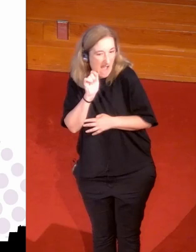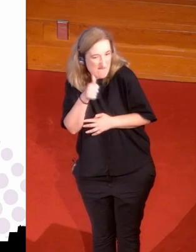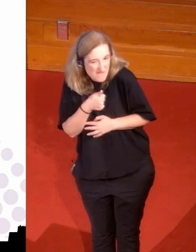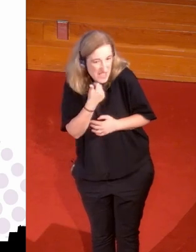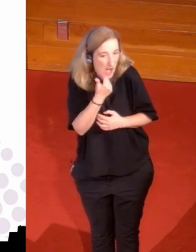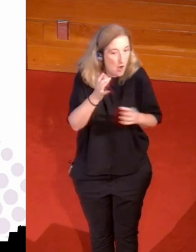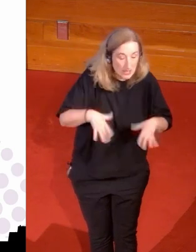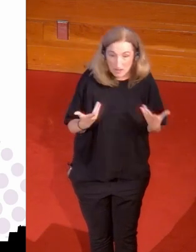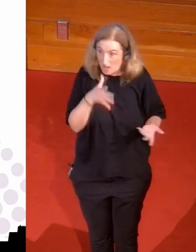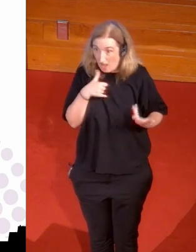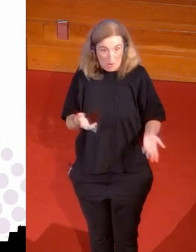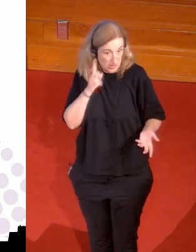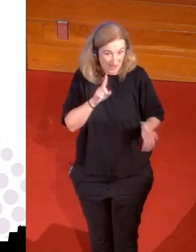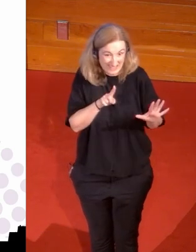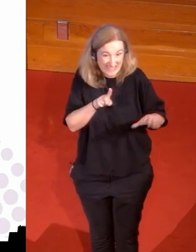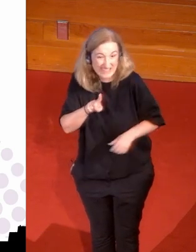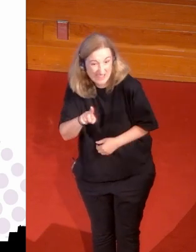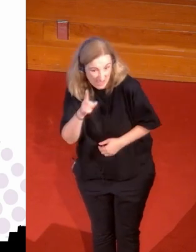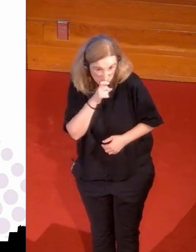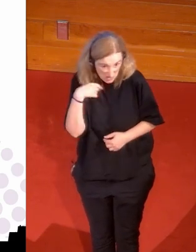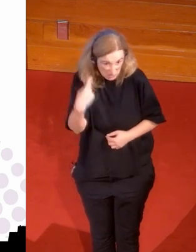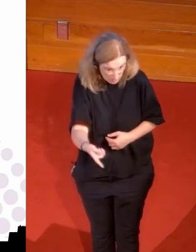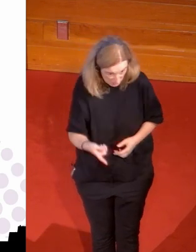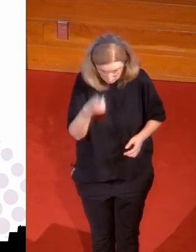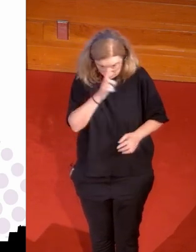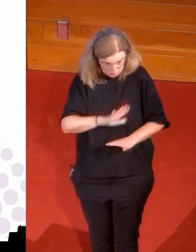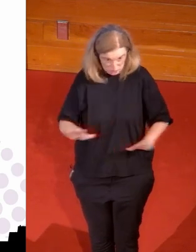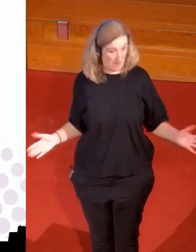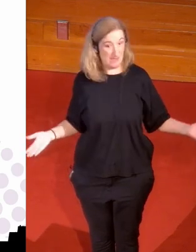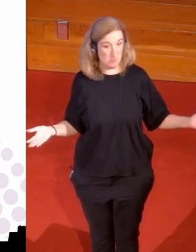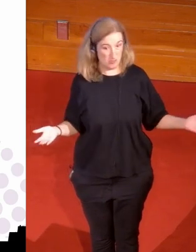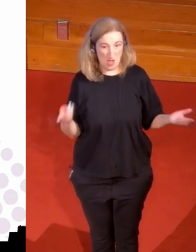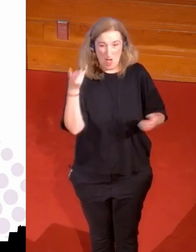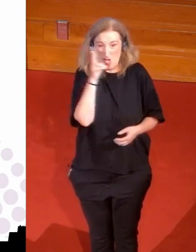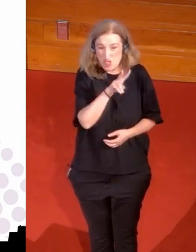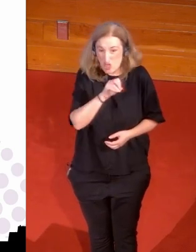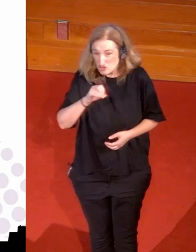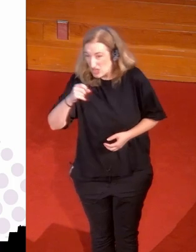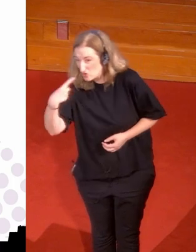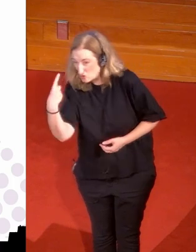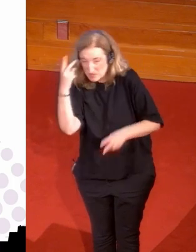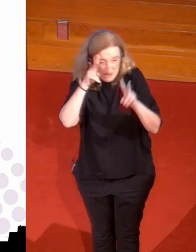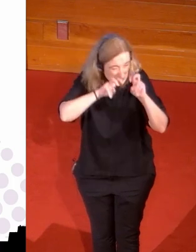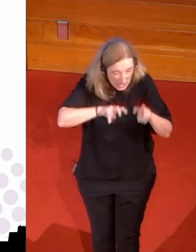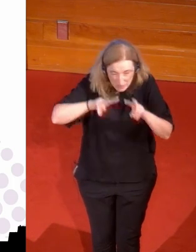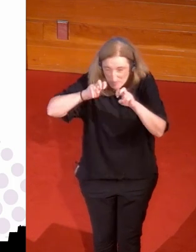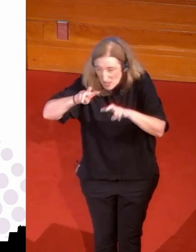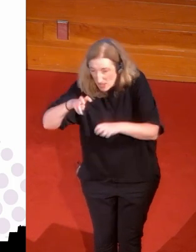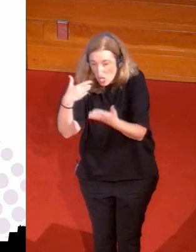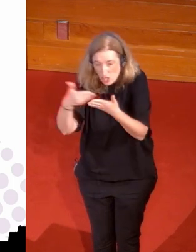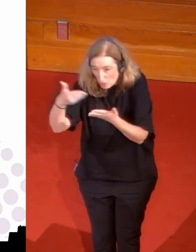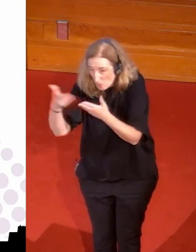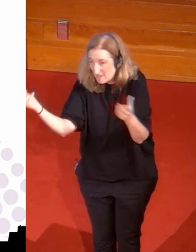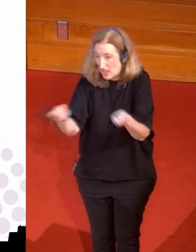est ya 61 años después todavía no 200000 investigaciones y 400000